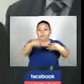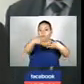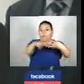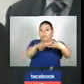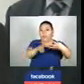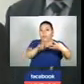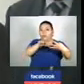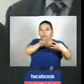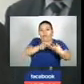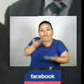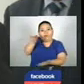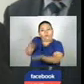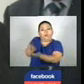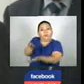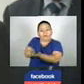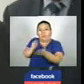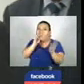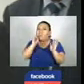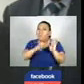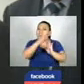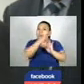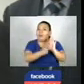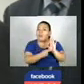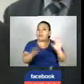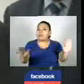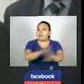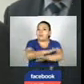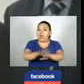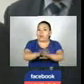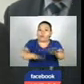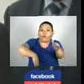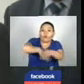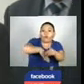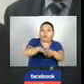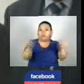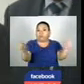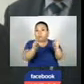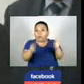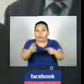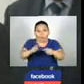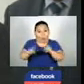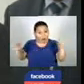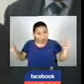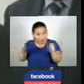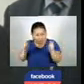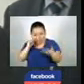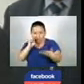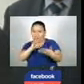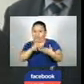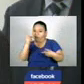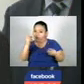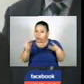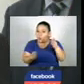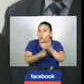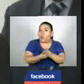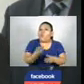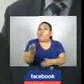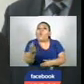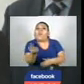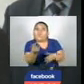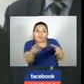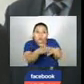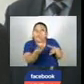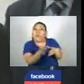que han presentado, se habla de no hacer eventos deportivos, pero no habla de eventos sociales. No habla de qué número de